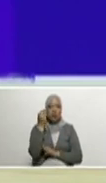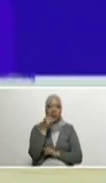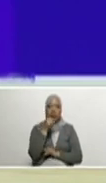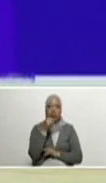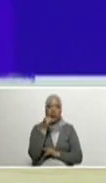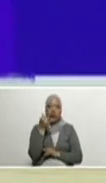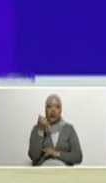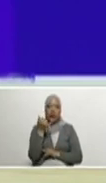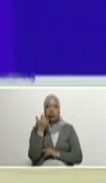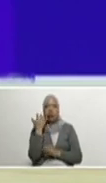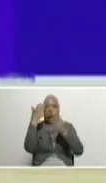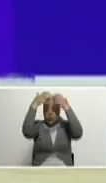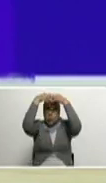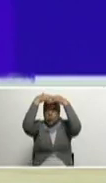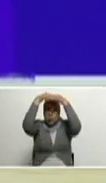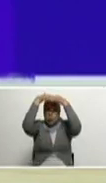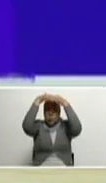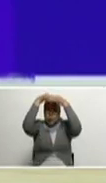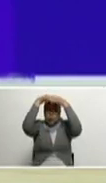dándole.